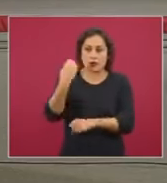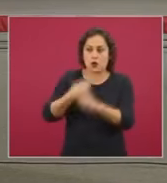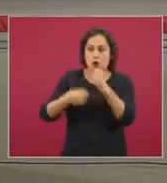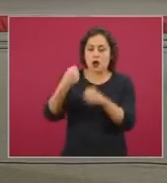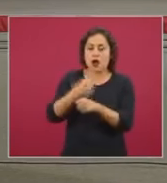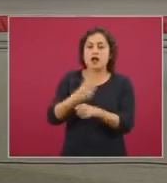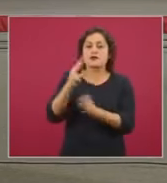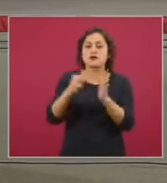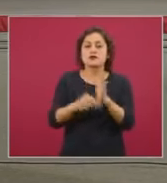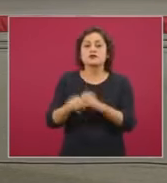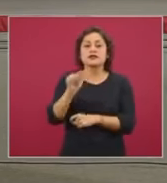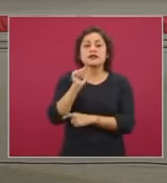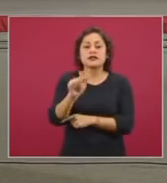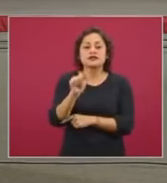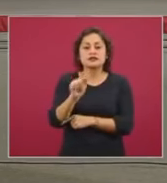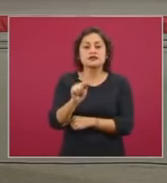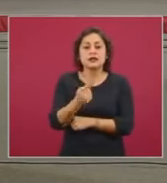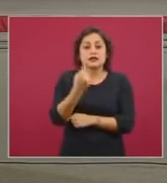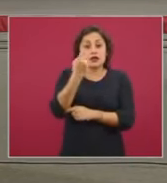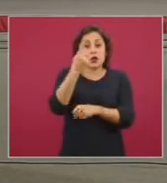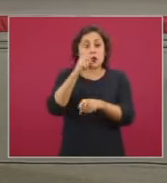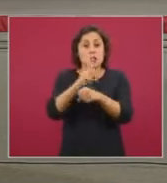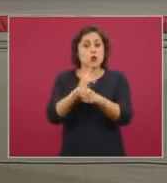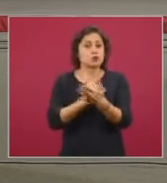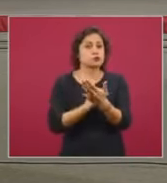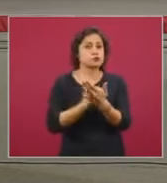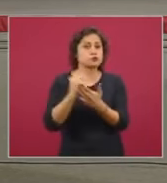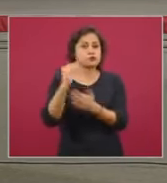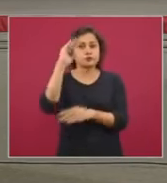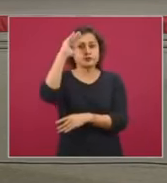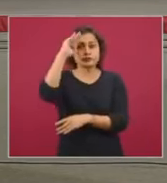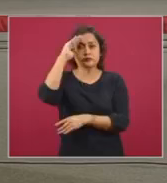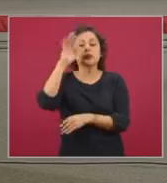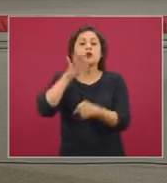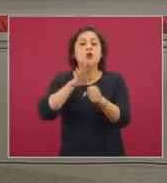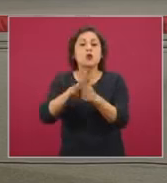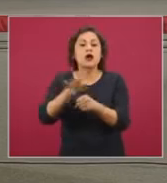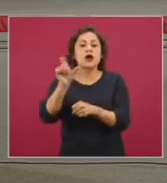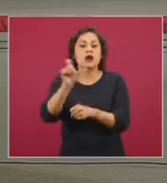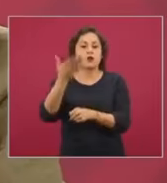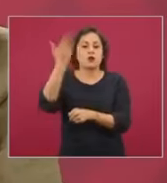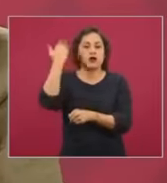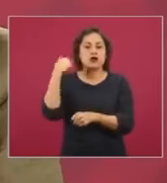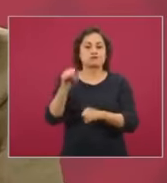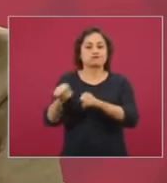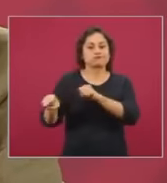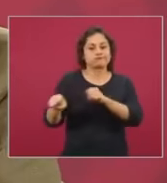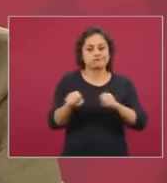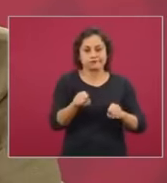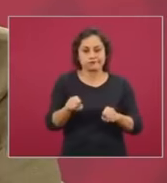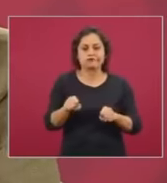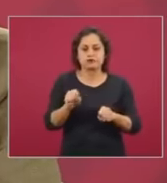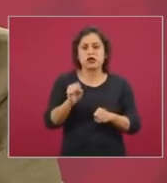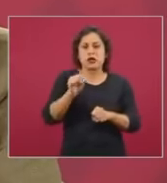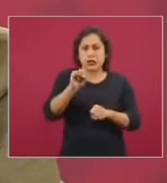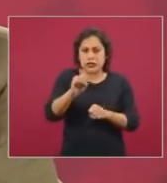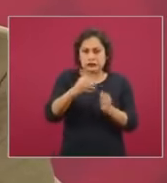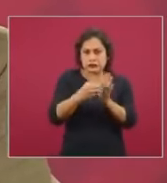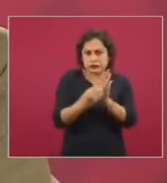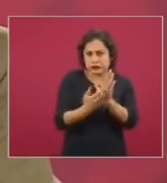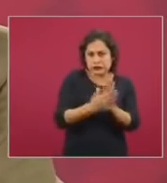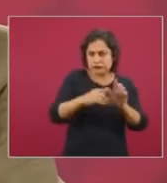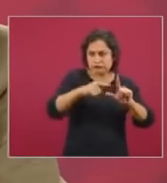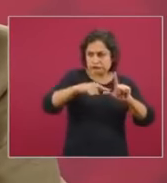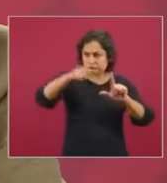hay un día que se va de exceso y ese es el día del temblor, ¿no? Entonces sí, bueno, puedes tener estos excesos puntuales por un